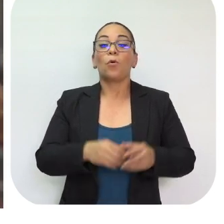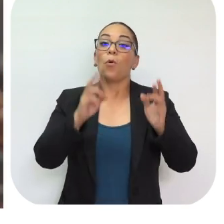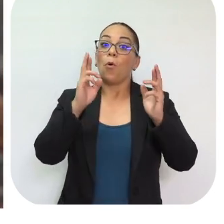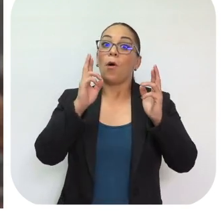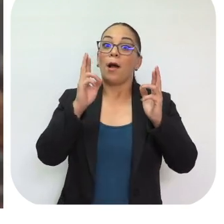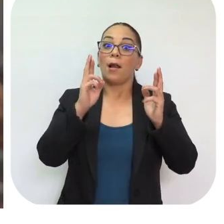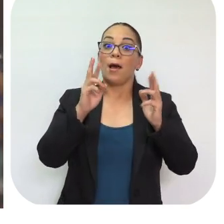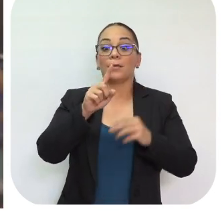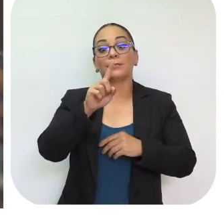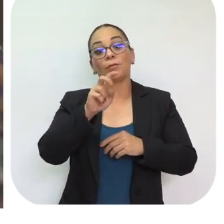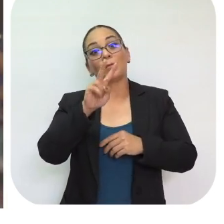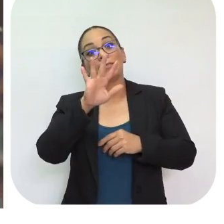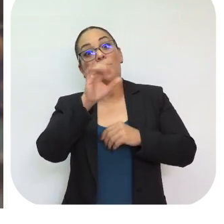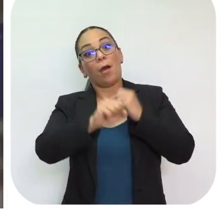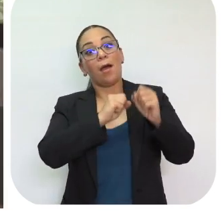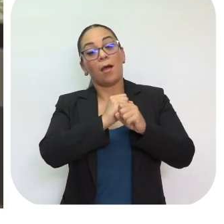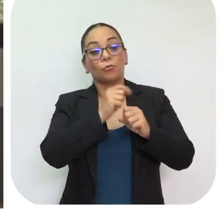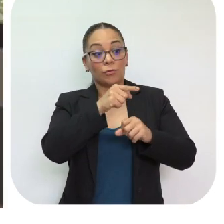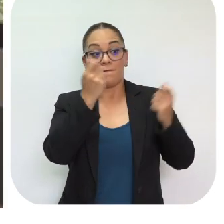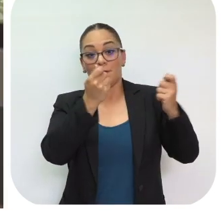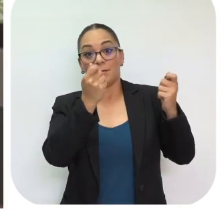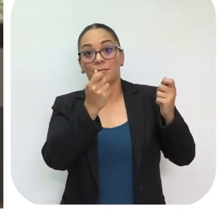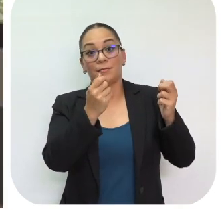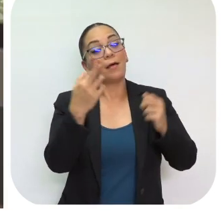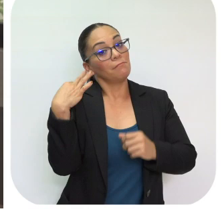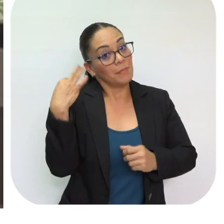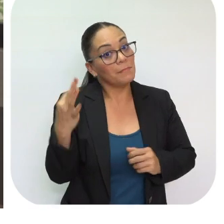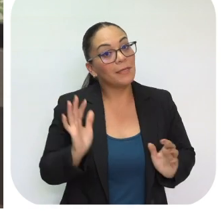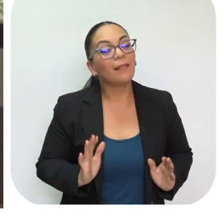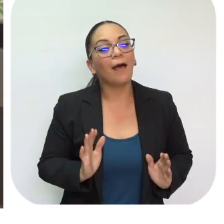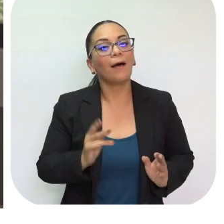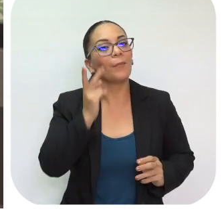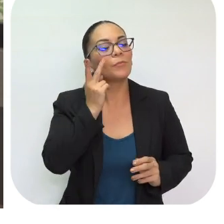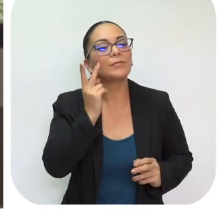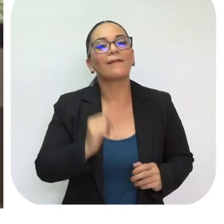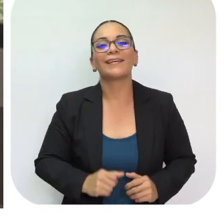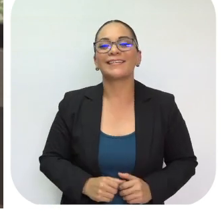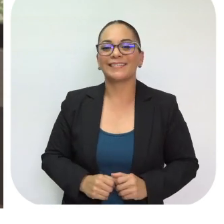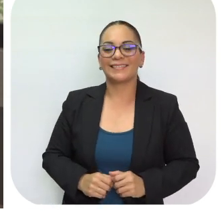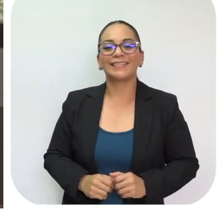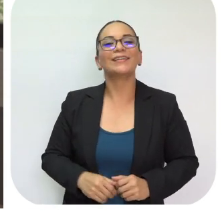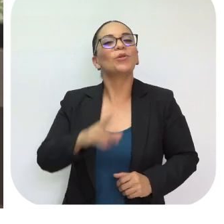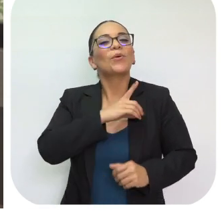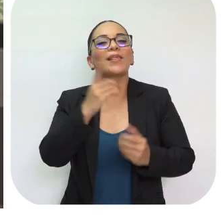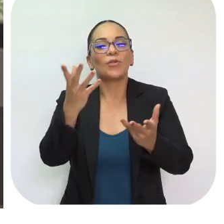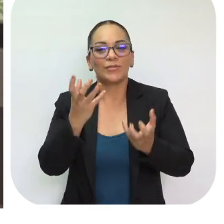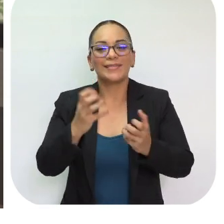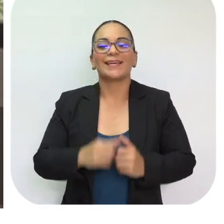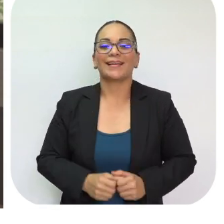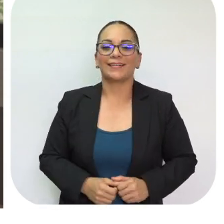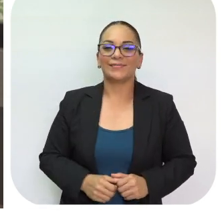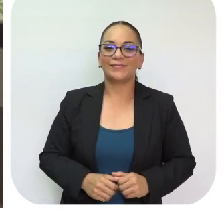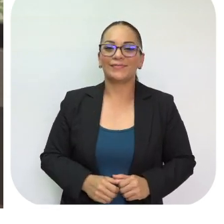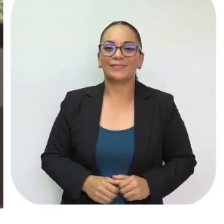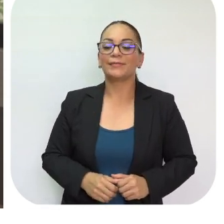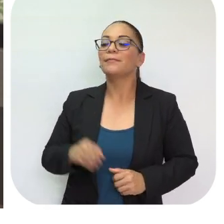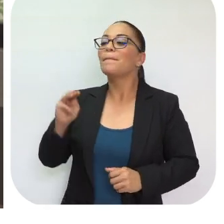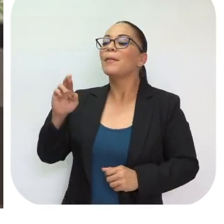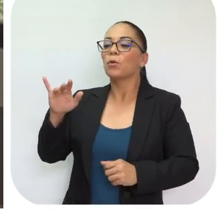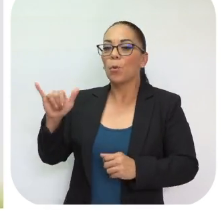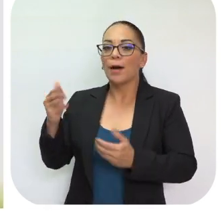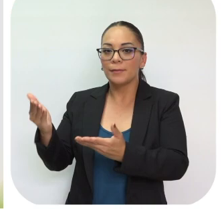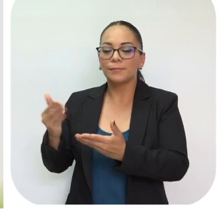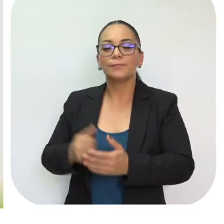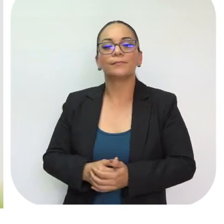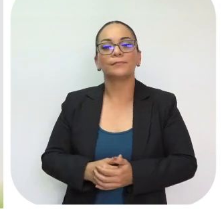si va a hacer fiesta, invite. Vamos a ver lo que Dios quiera va a hacer. Doña Maru.